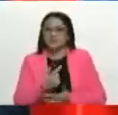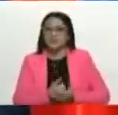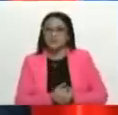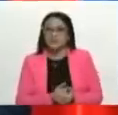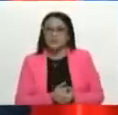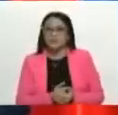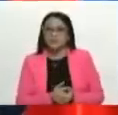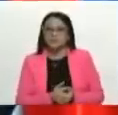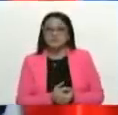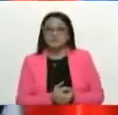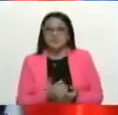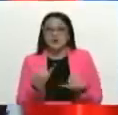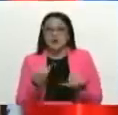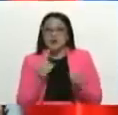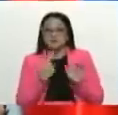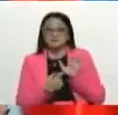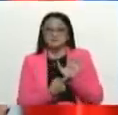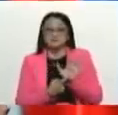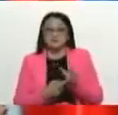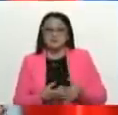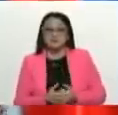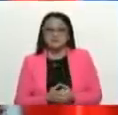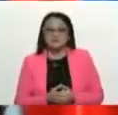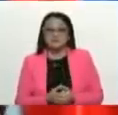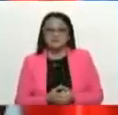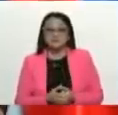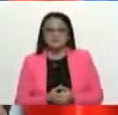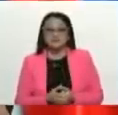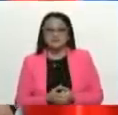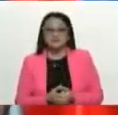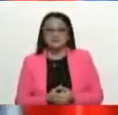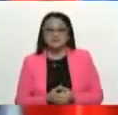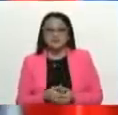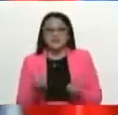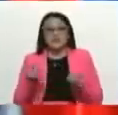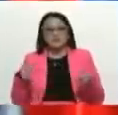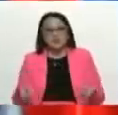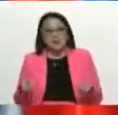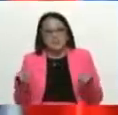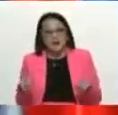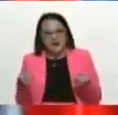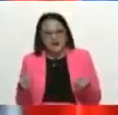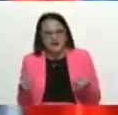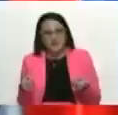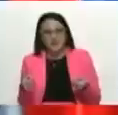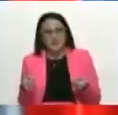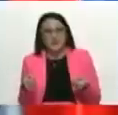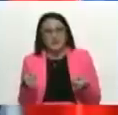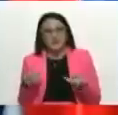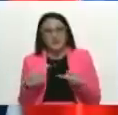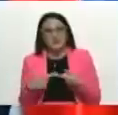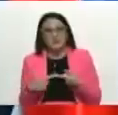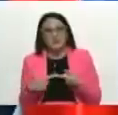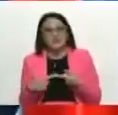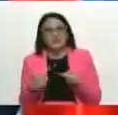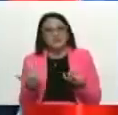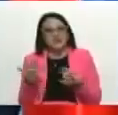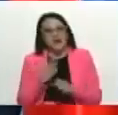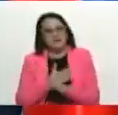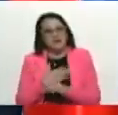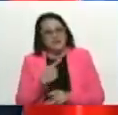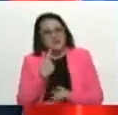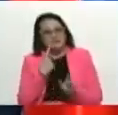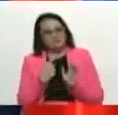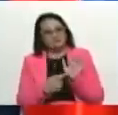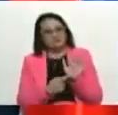Quiero destacar que tanto en el caso del supermercado Samba y como inicialmente les mostré